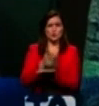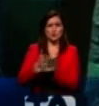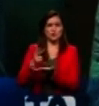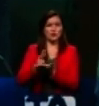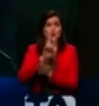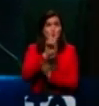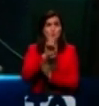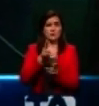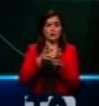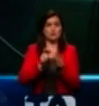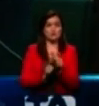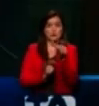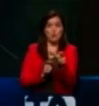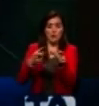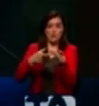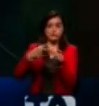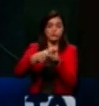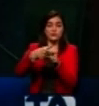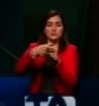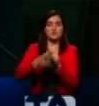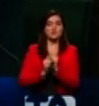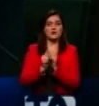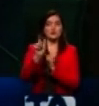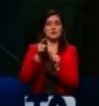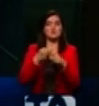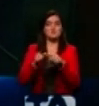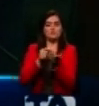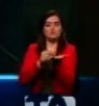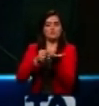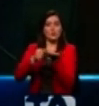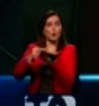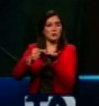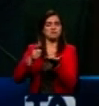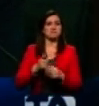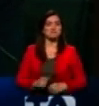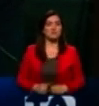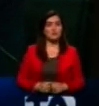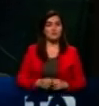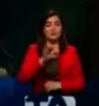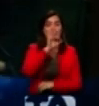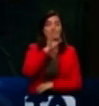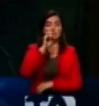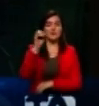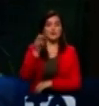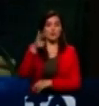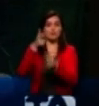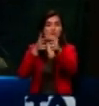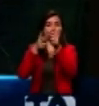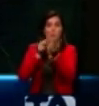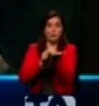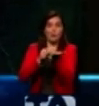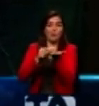9 milímetros, más o menos 2.300 cartuchos de diferentes calibres. Más de 900 balas, podría tratarse